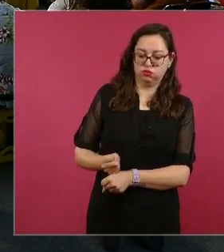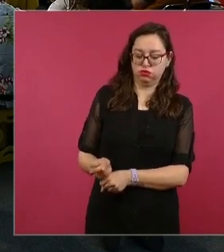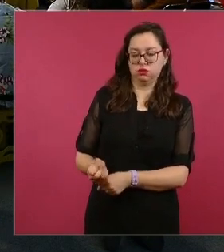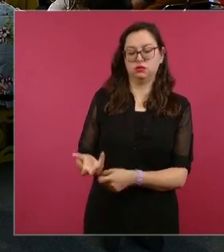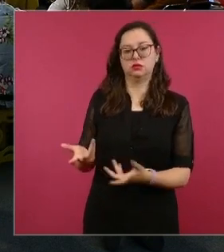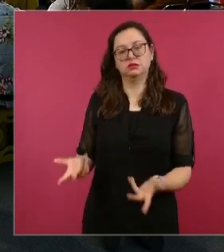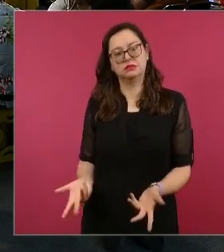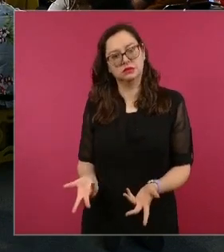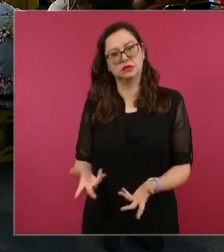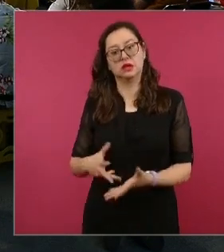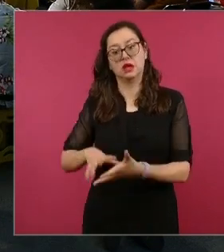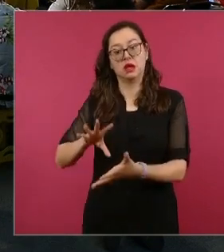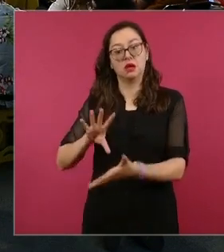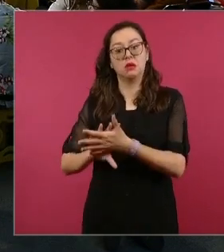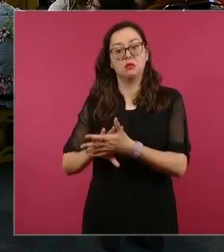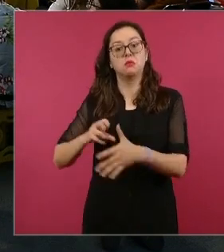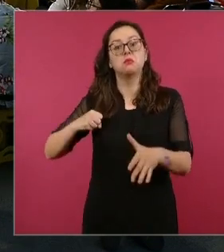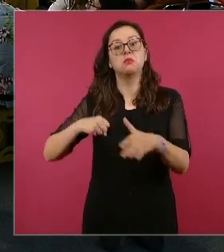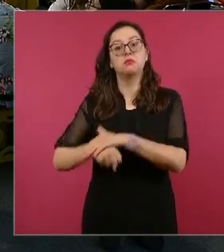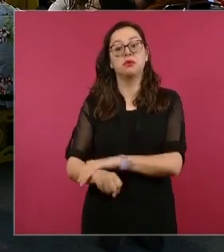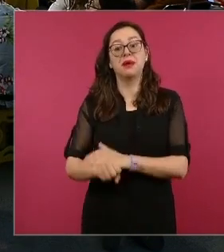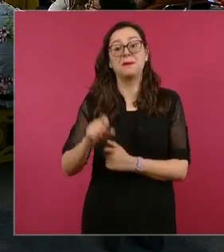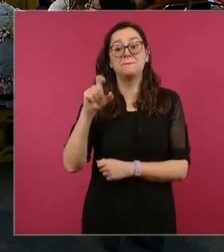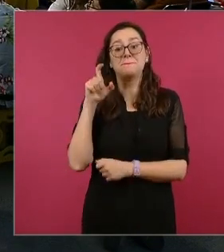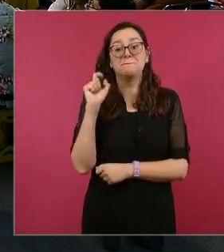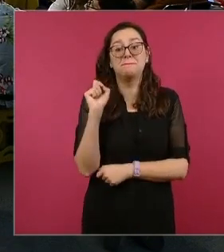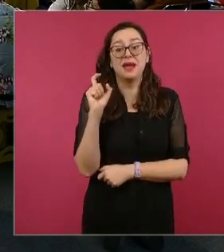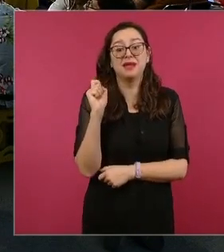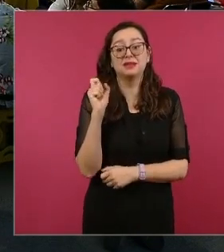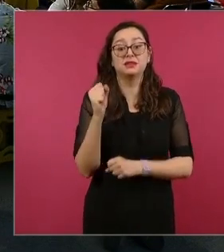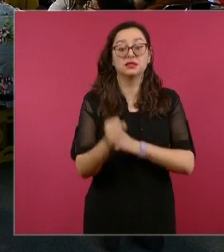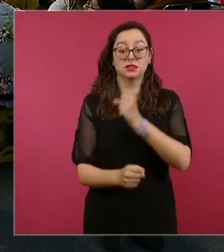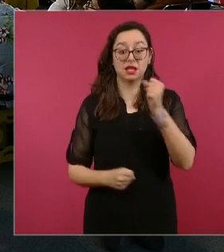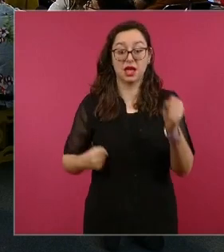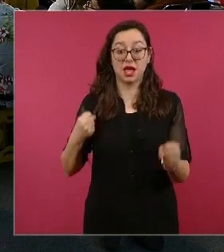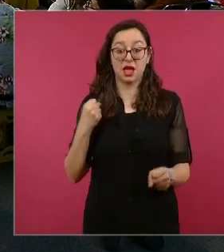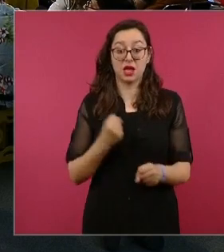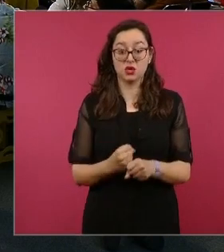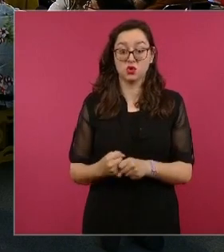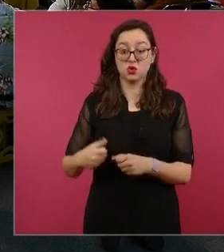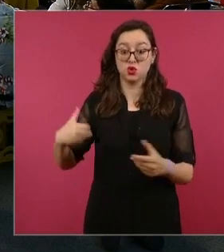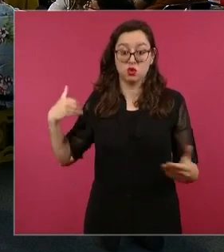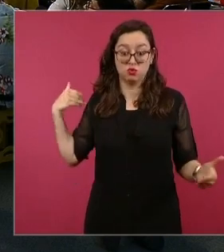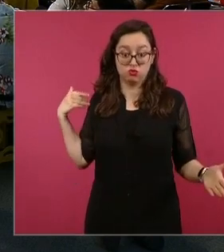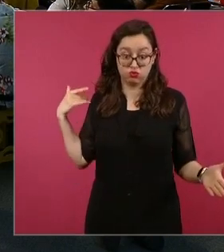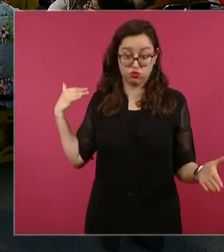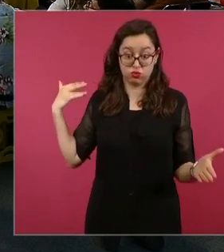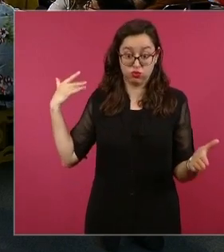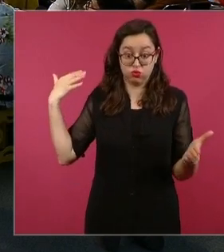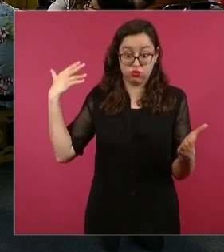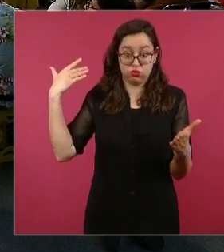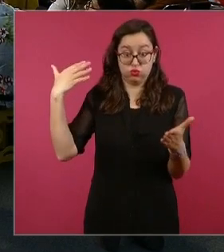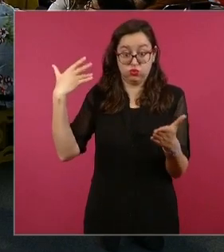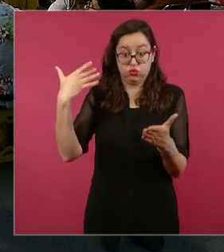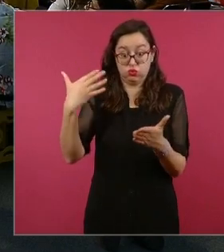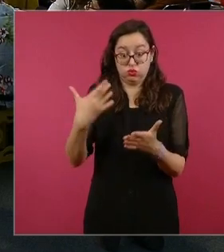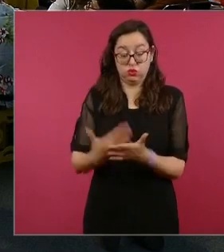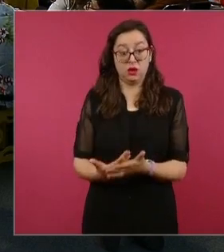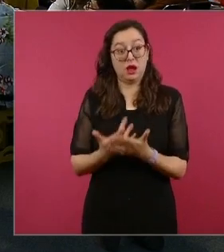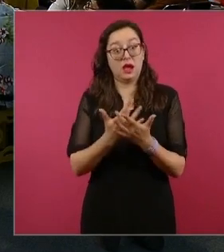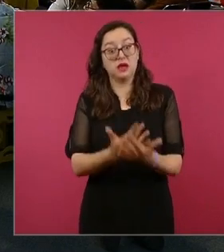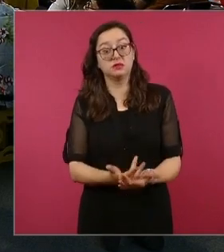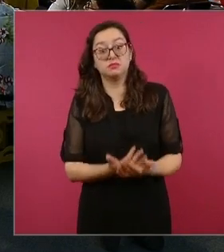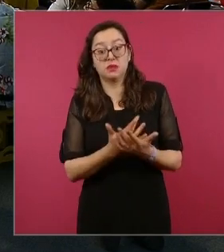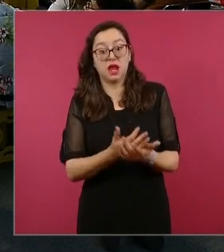presidente. Estos clásicos de lo que precisamente estaba hablando hoy la secretaria de Gobernación, 20 años sin sentencia,